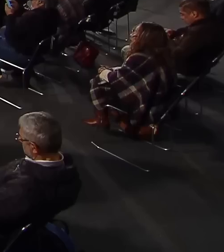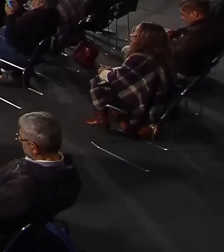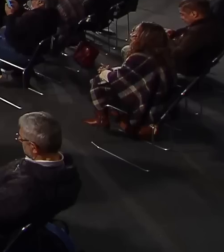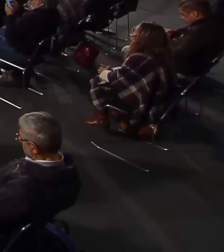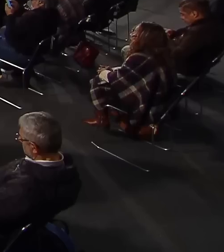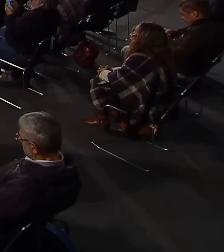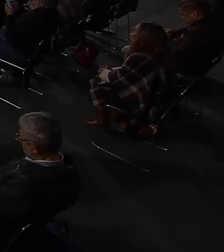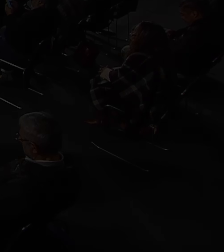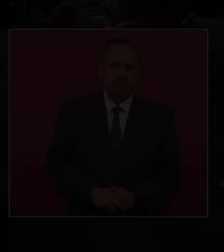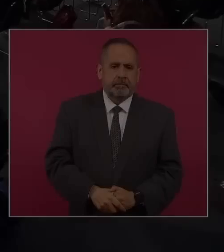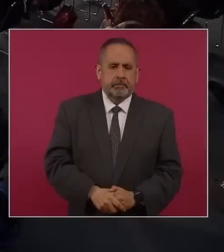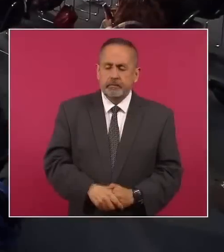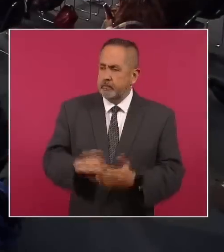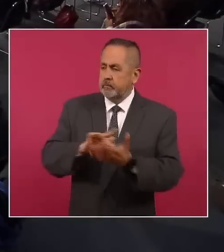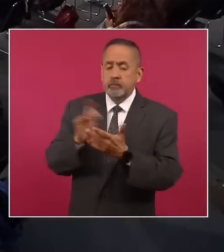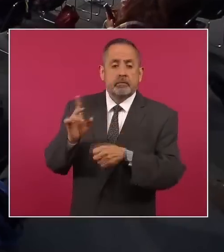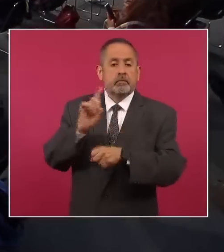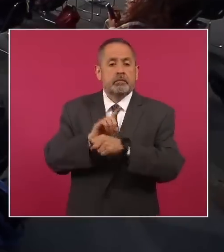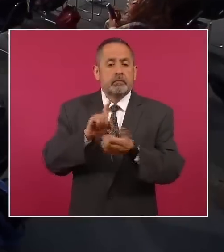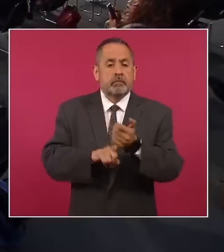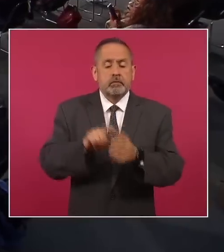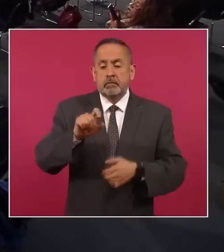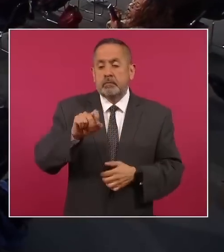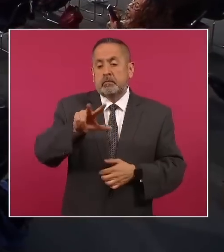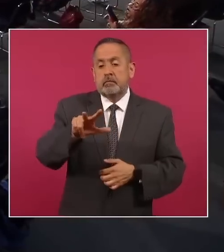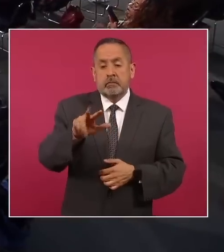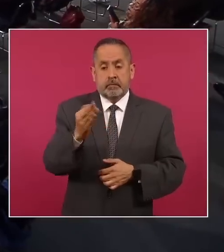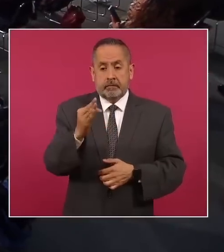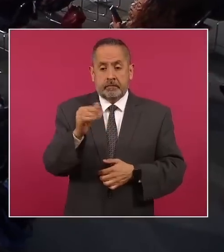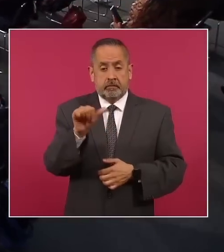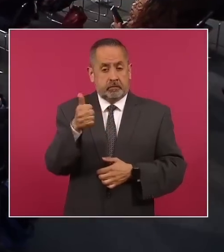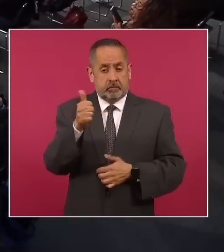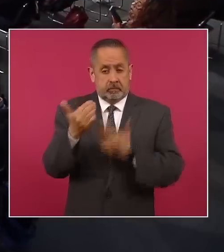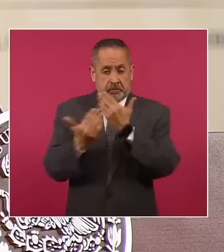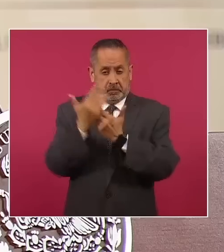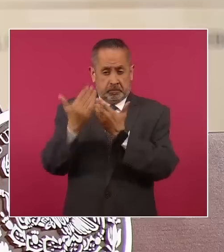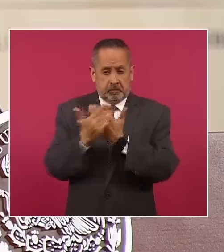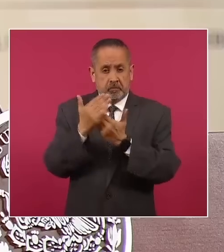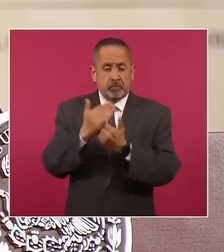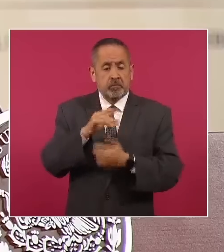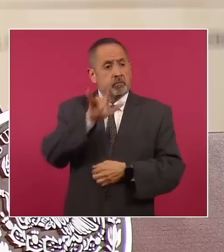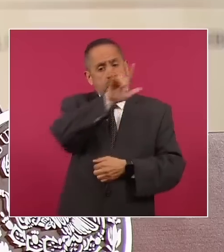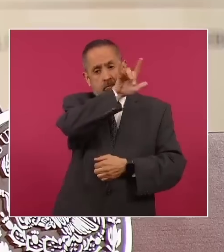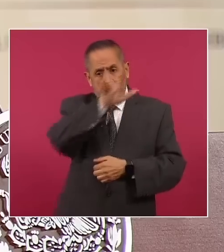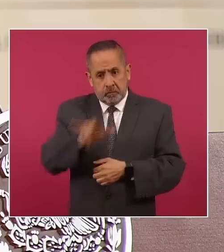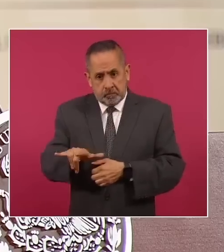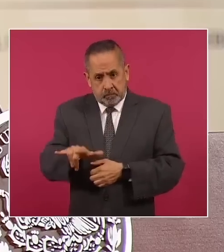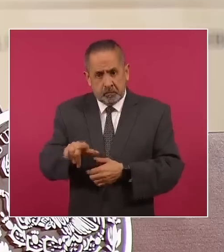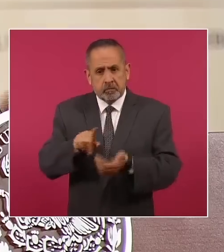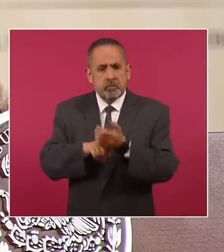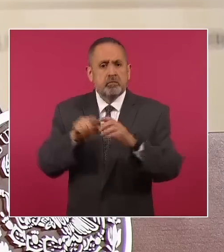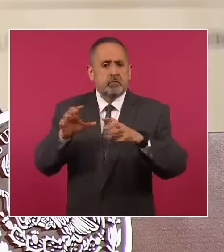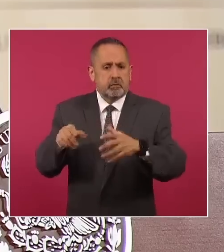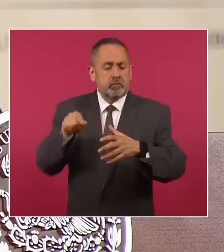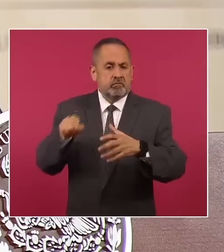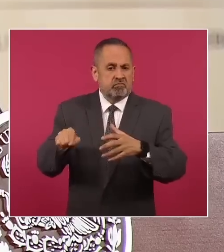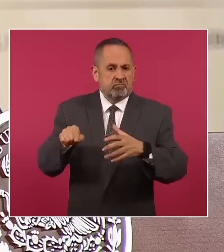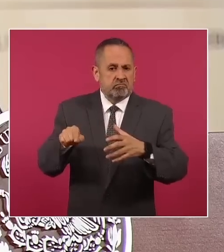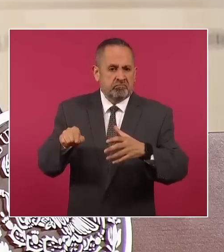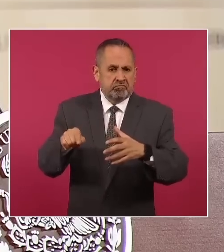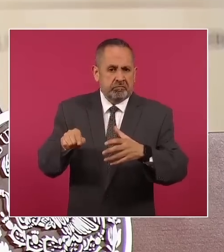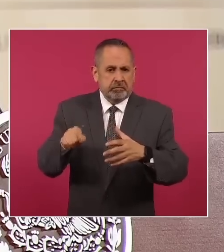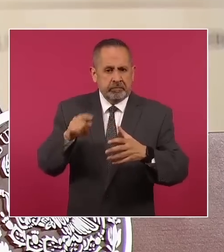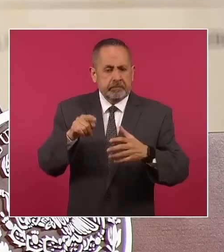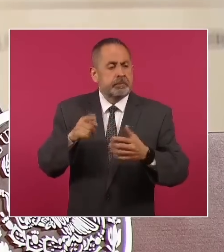México el 28 de febrero a las 11 de la mañana estará aterrizando un avión de cargo Jet Esta aeronave